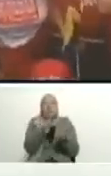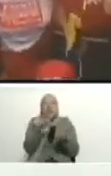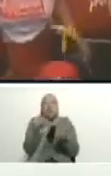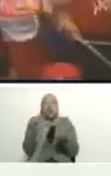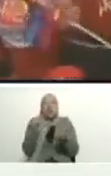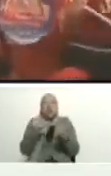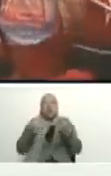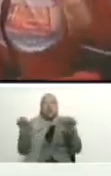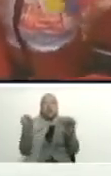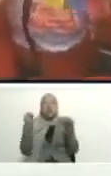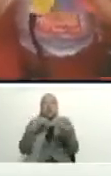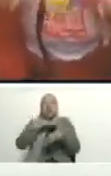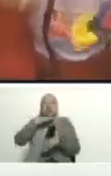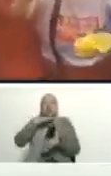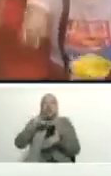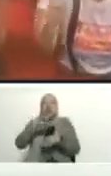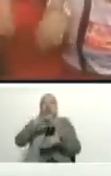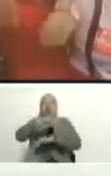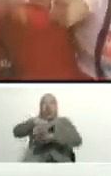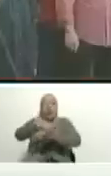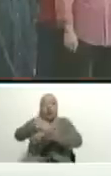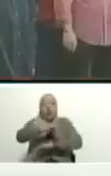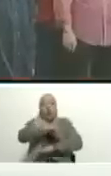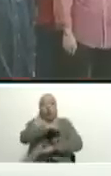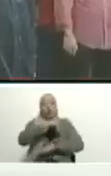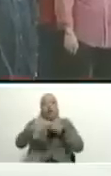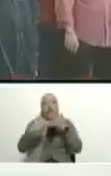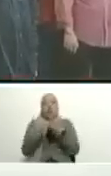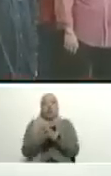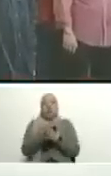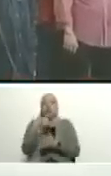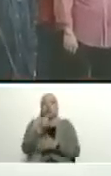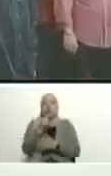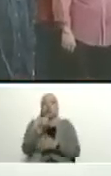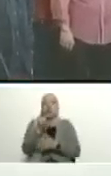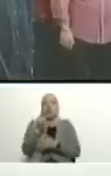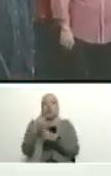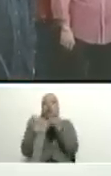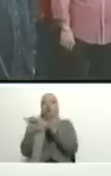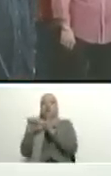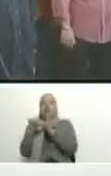avenida Universidad, la avenida Urdaneta, de punta a punta estaba.